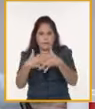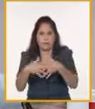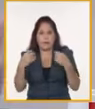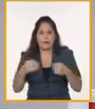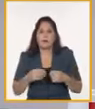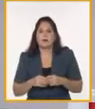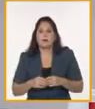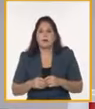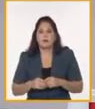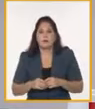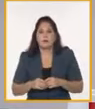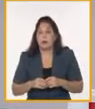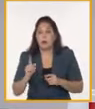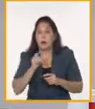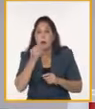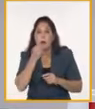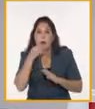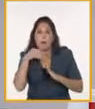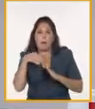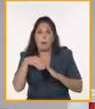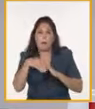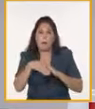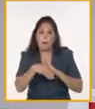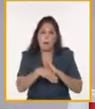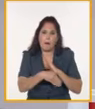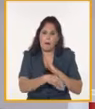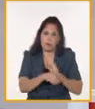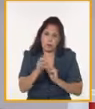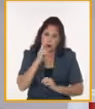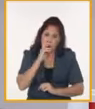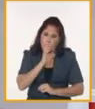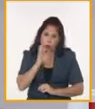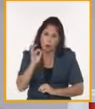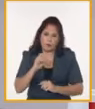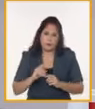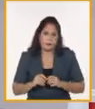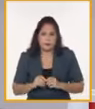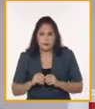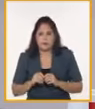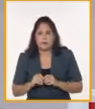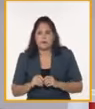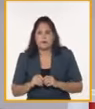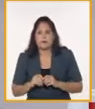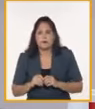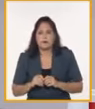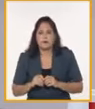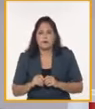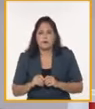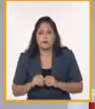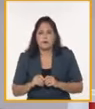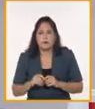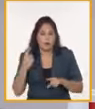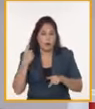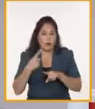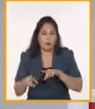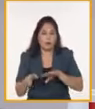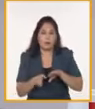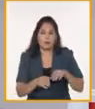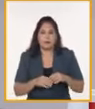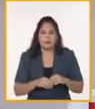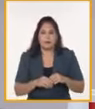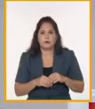nunca ir en detrimento de esa de esa de esa actividad eh secundaria también eh decir